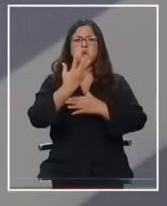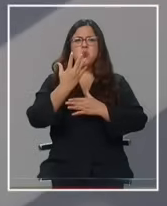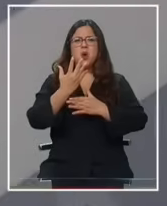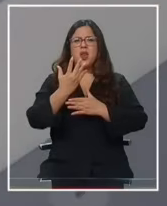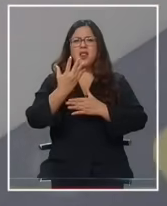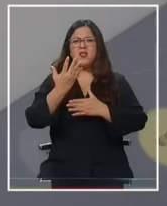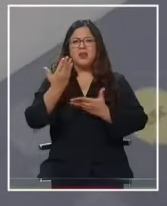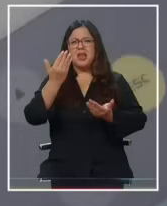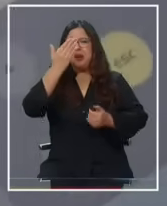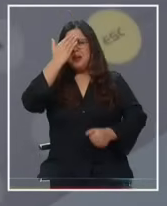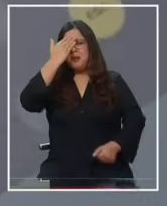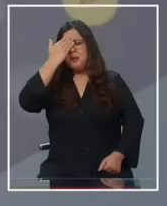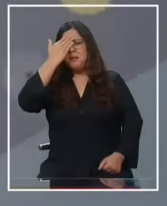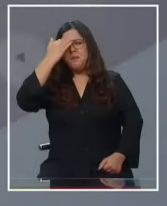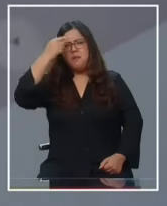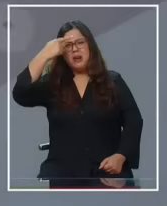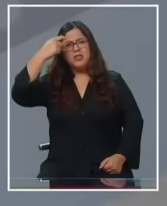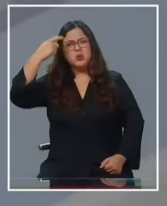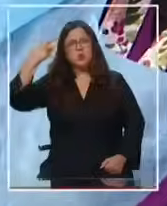pesadilla.